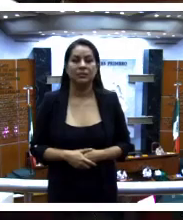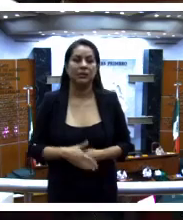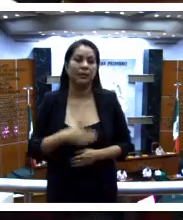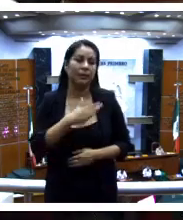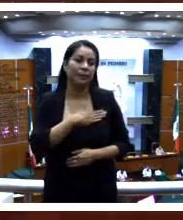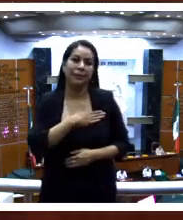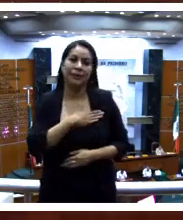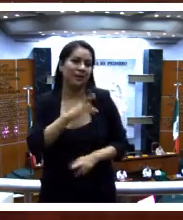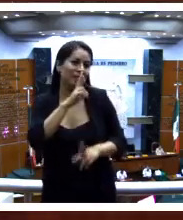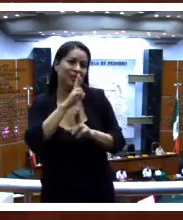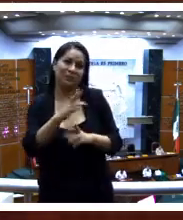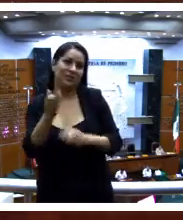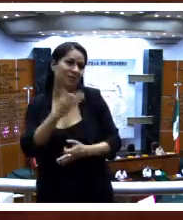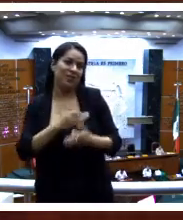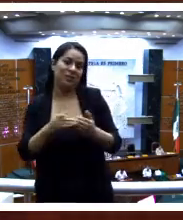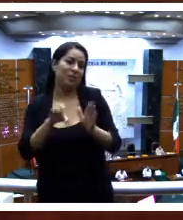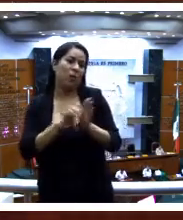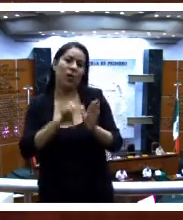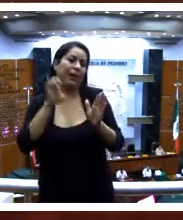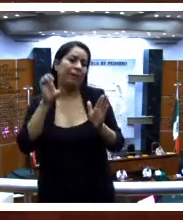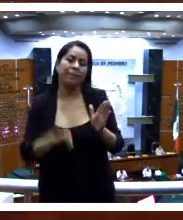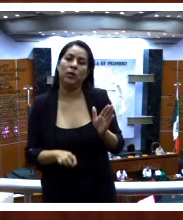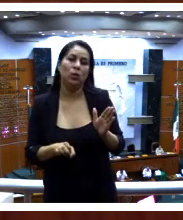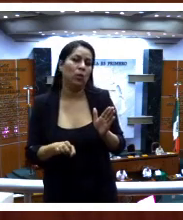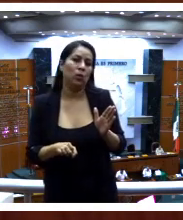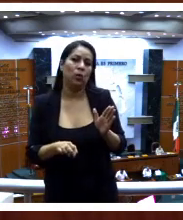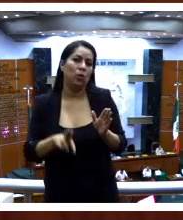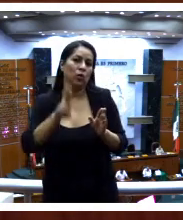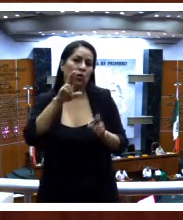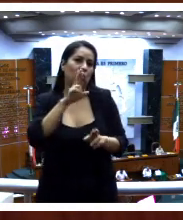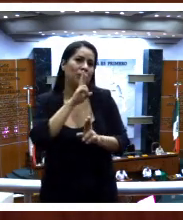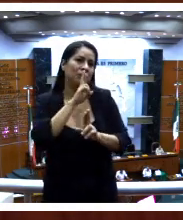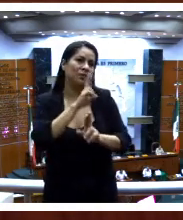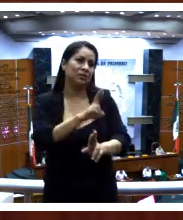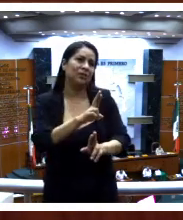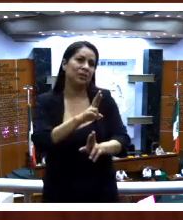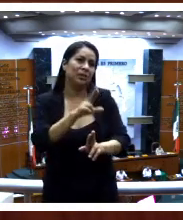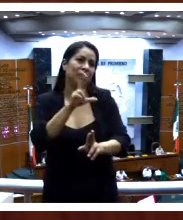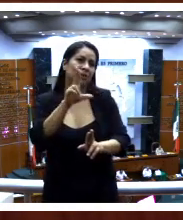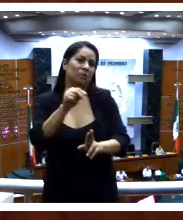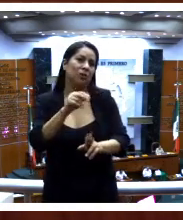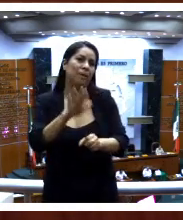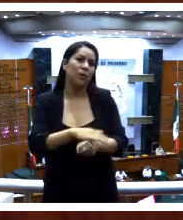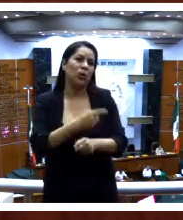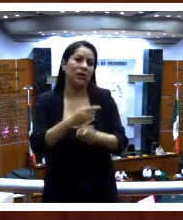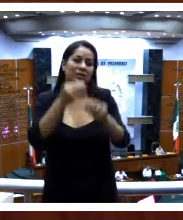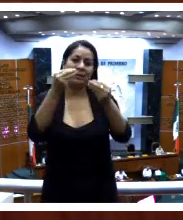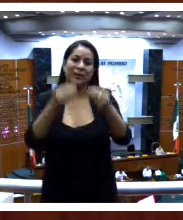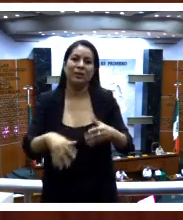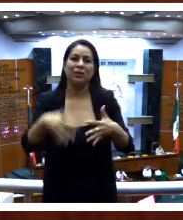Bueno, pues no se contestaron todas, porque, por ejemplo, no se contestó el por qué se